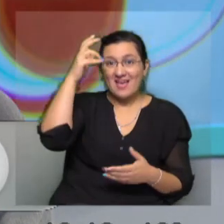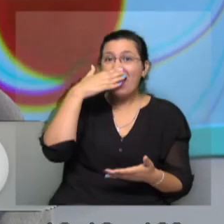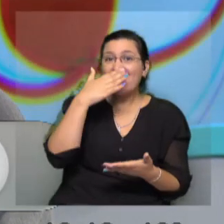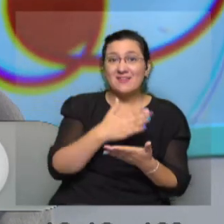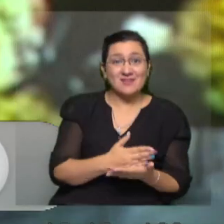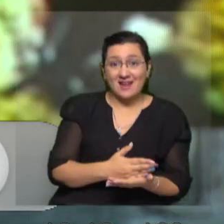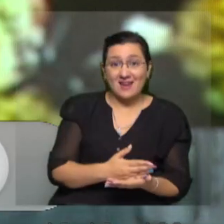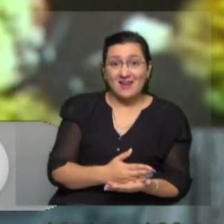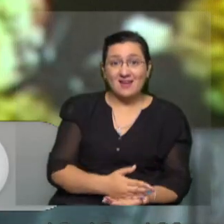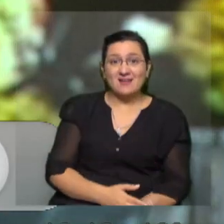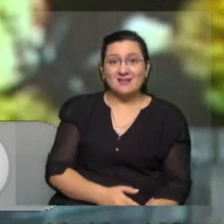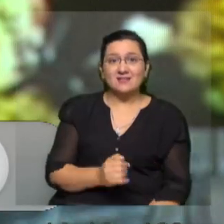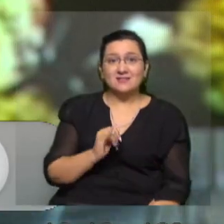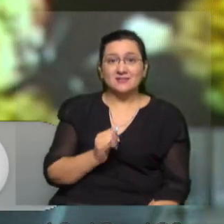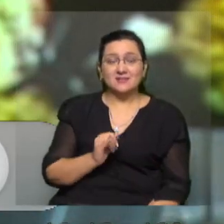Sí.